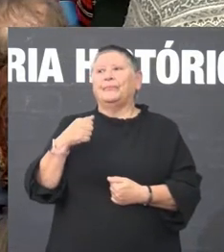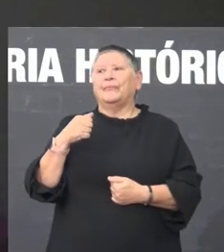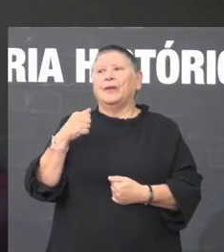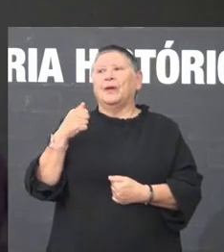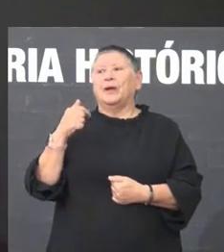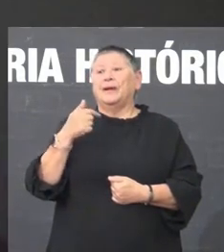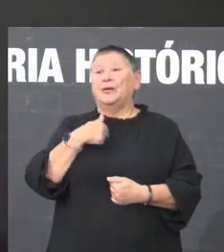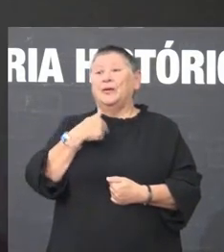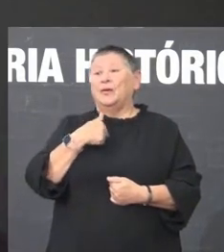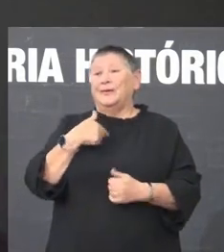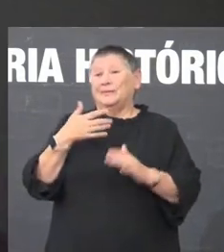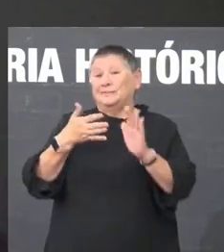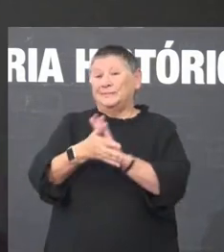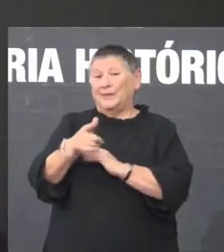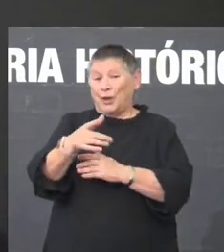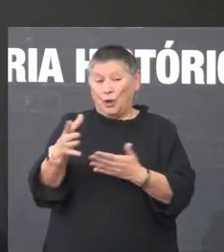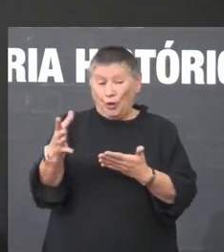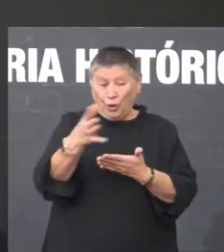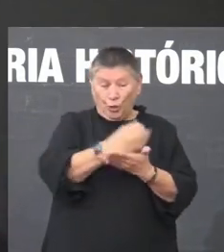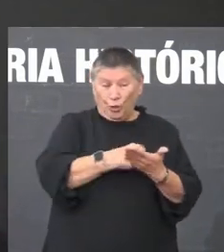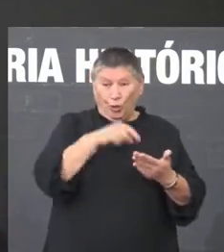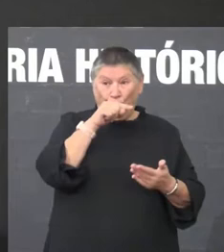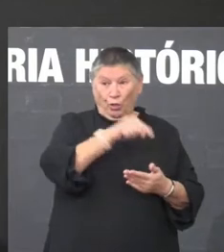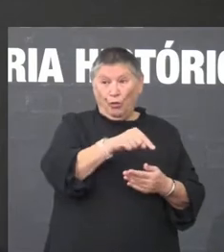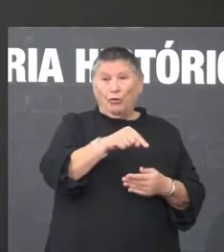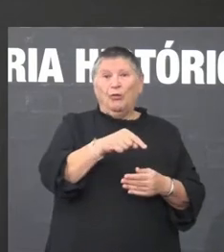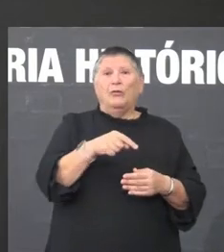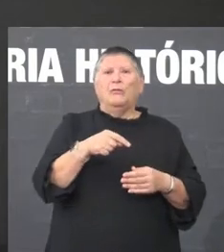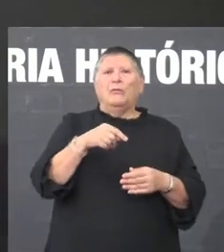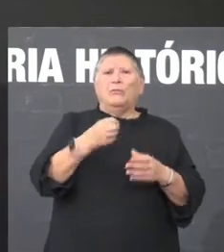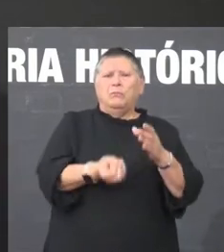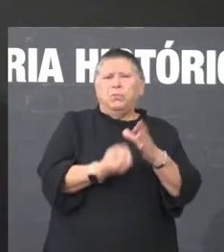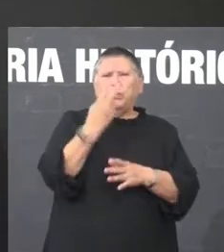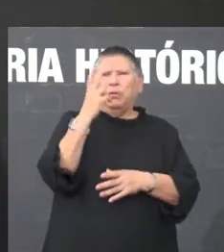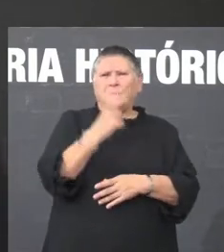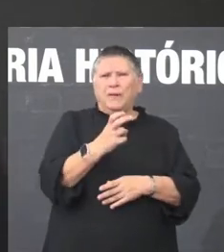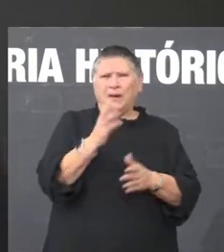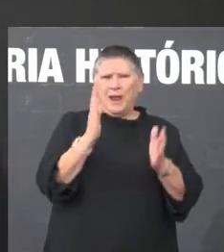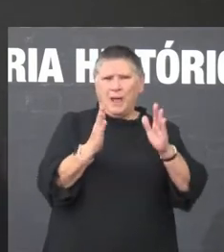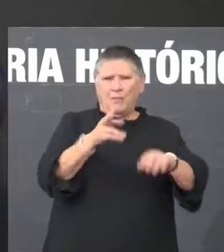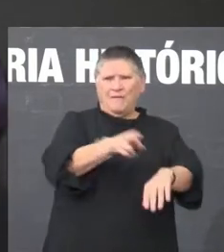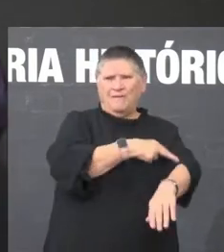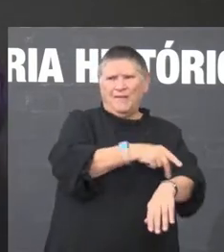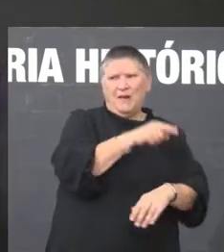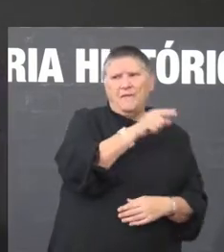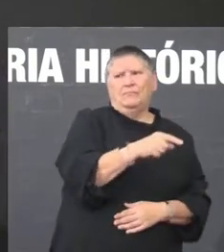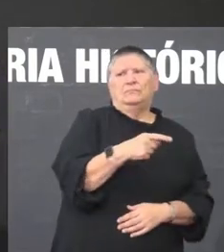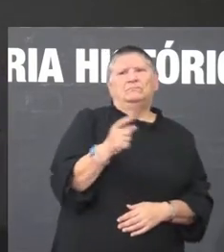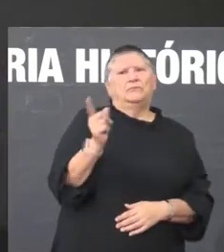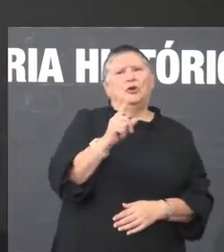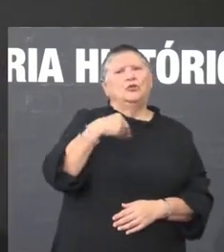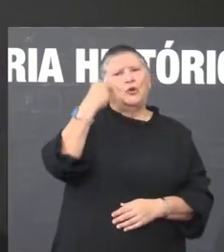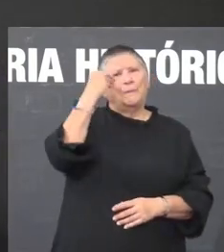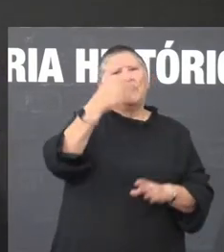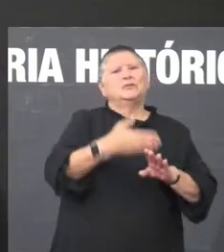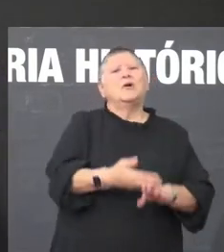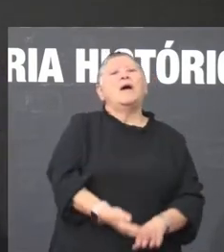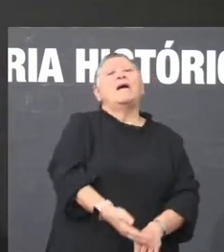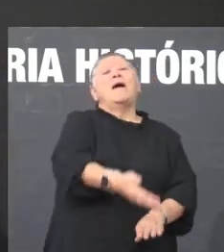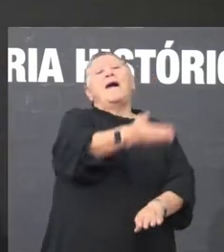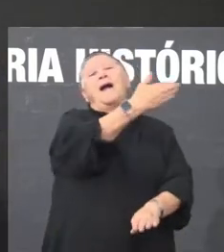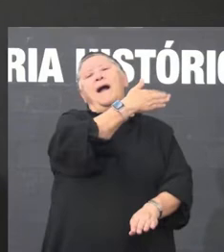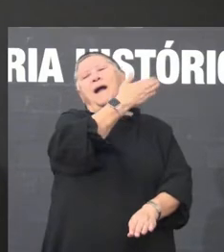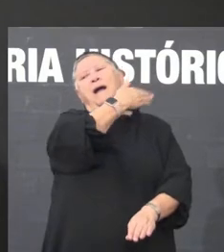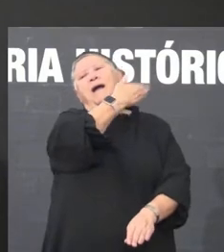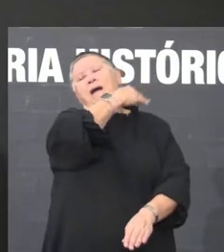que todo esto se produce con el franquismo, etcétera, ¿no? Yo creo que viene de muy atrás, de muy atrás. Y bueno,